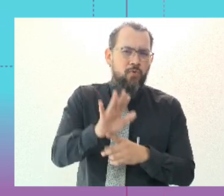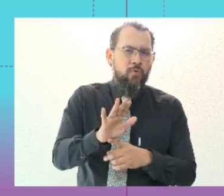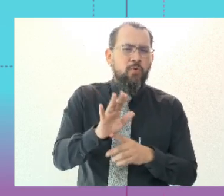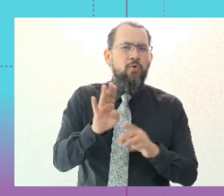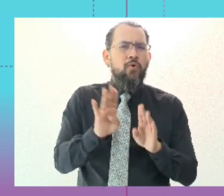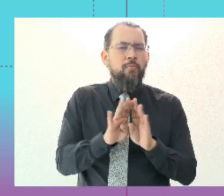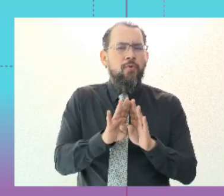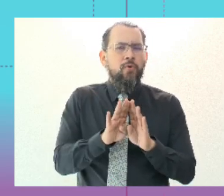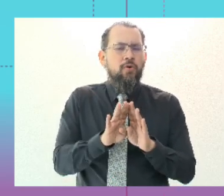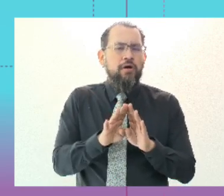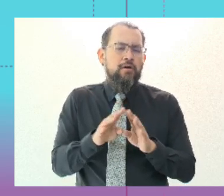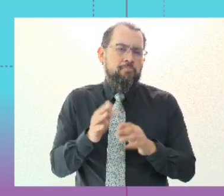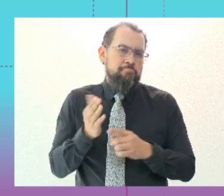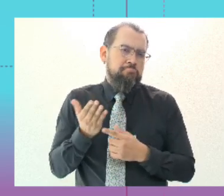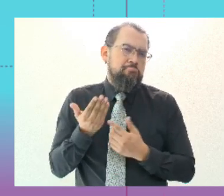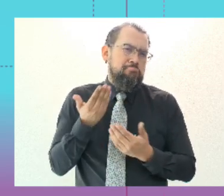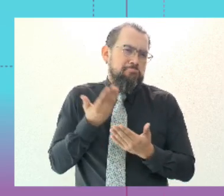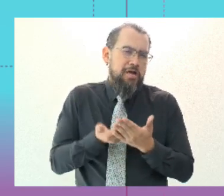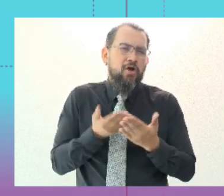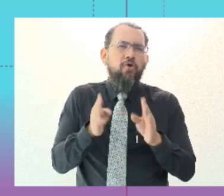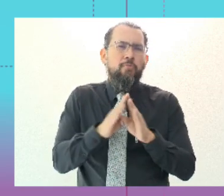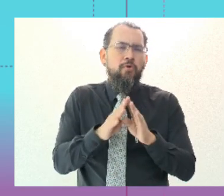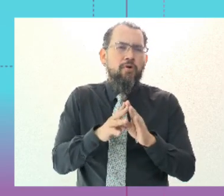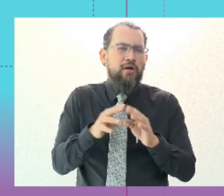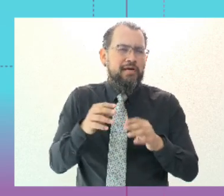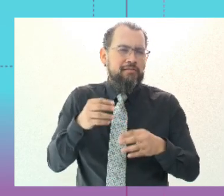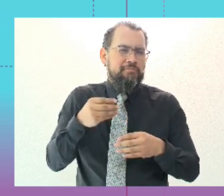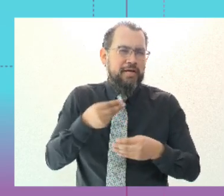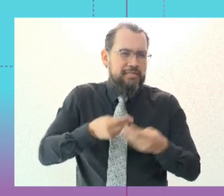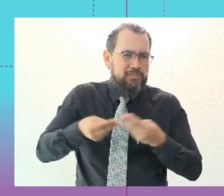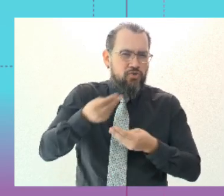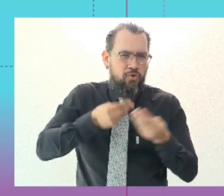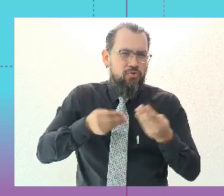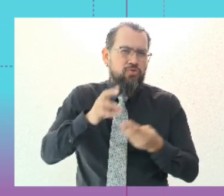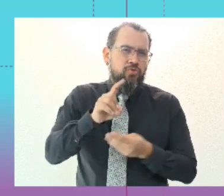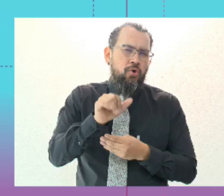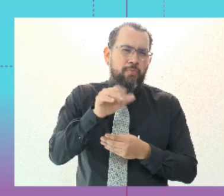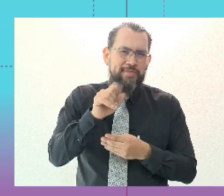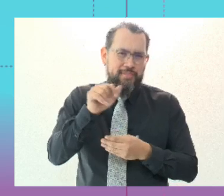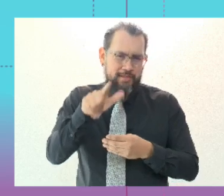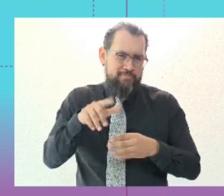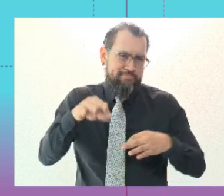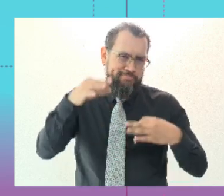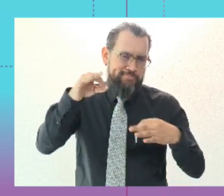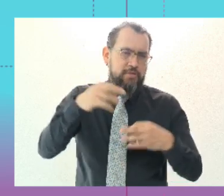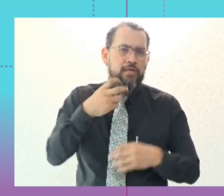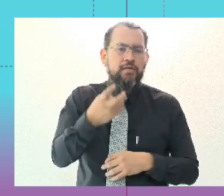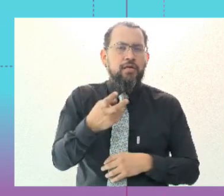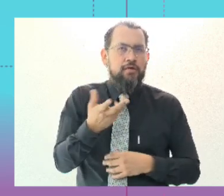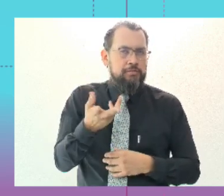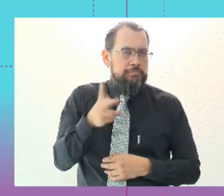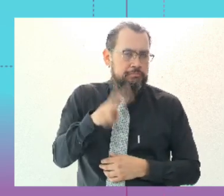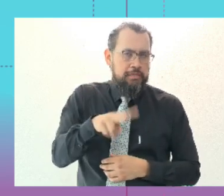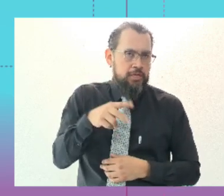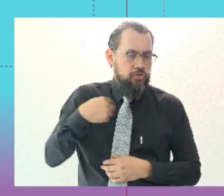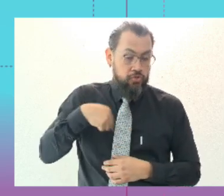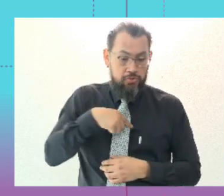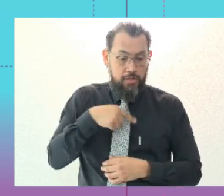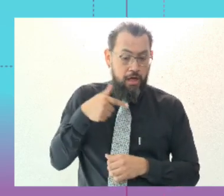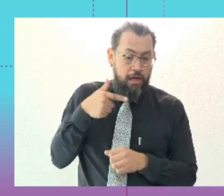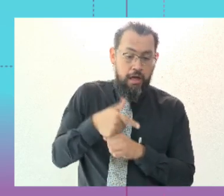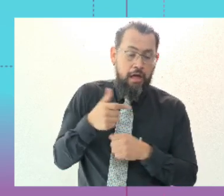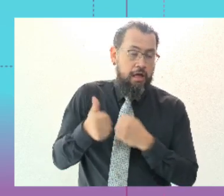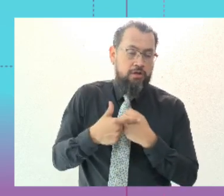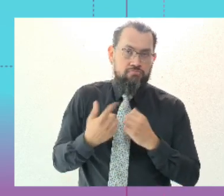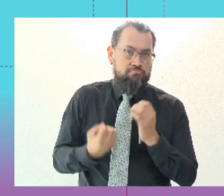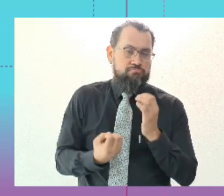utilizando los principios de la gestión documental. Y ejemplos como estos seguramente encontraremos, y no es que estemos descubriendo el hilo